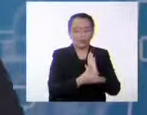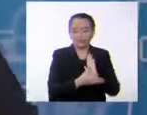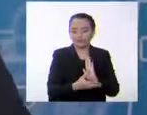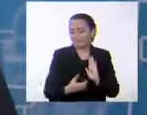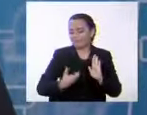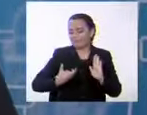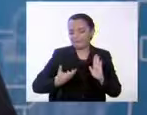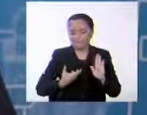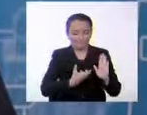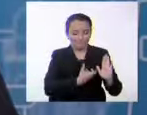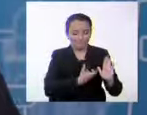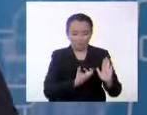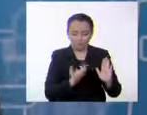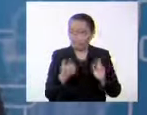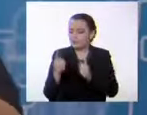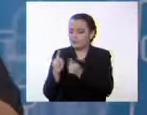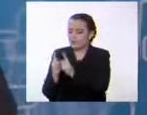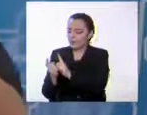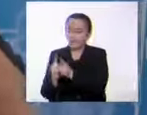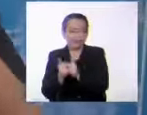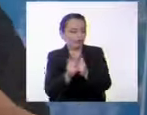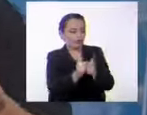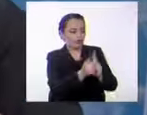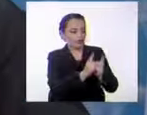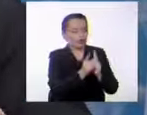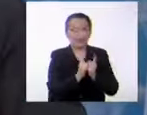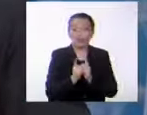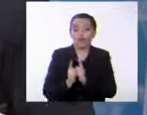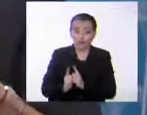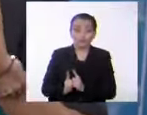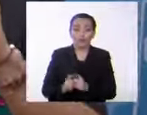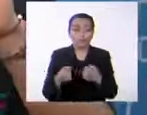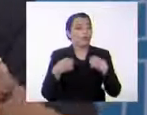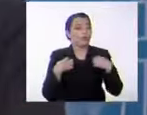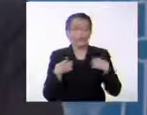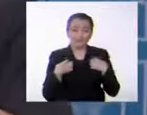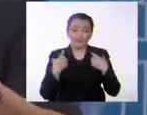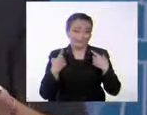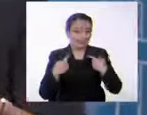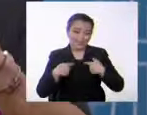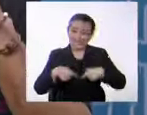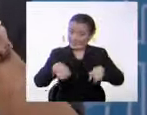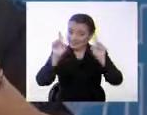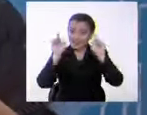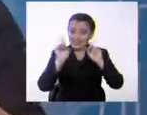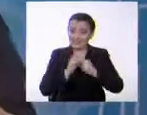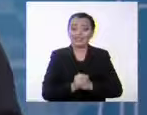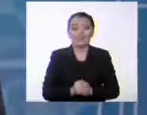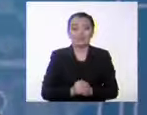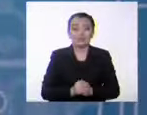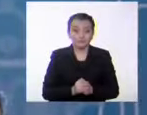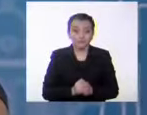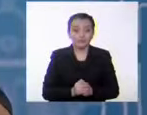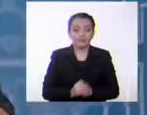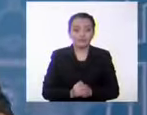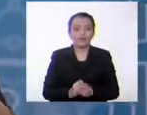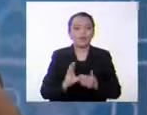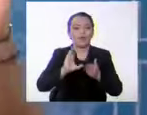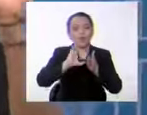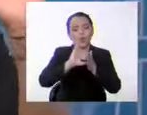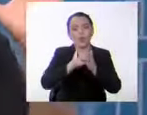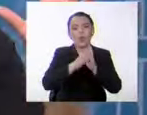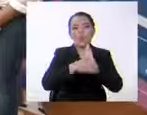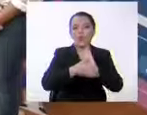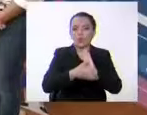las relaciones con otras personas. Entonces, teniendo en cuenta esto, vamos a decir que la cultura